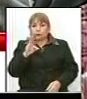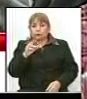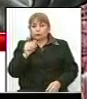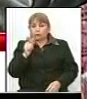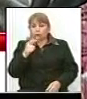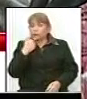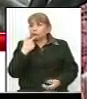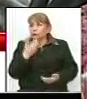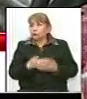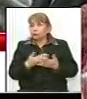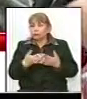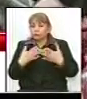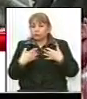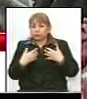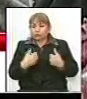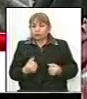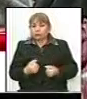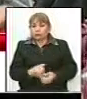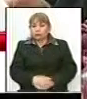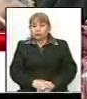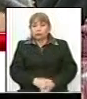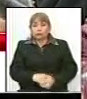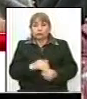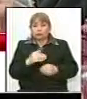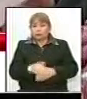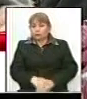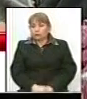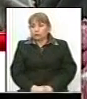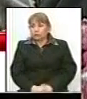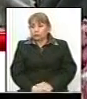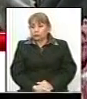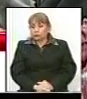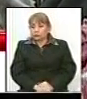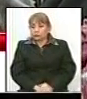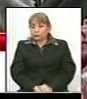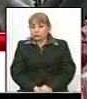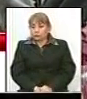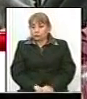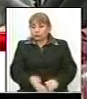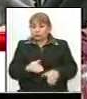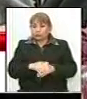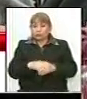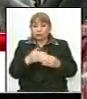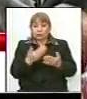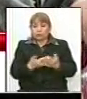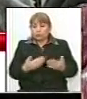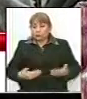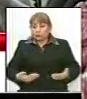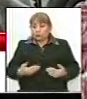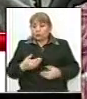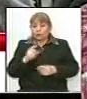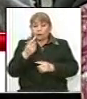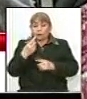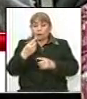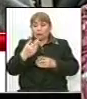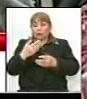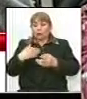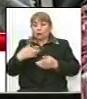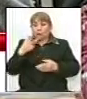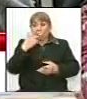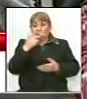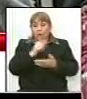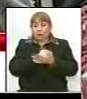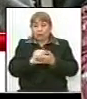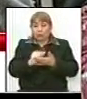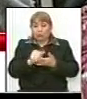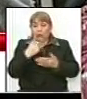cuanto a condiciones de salud y funcionalidad, la siguiente, por favor. En estadística del primer trimestre de este año, se dice